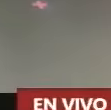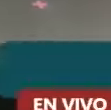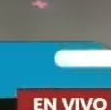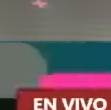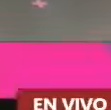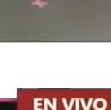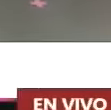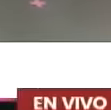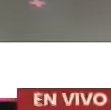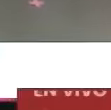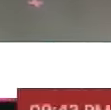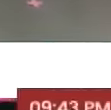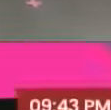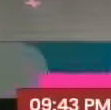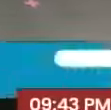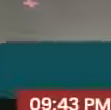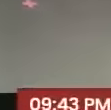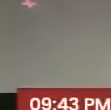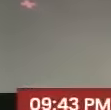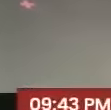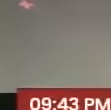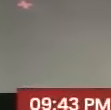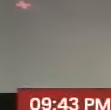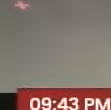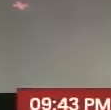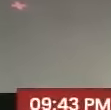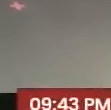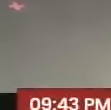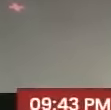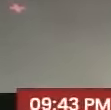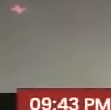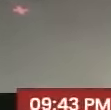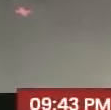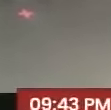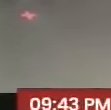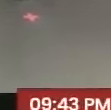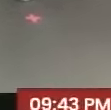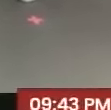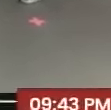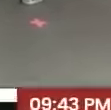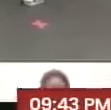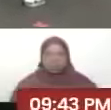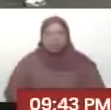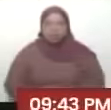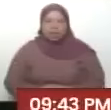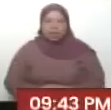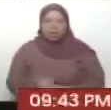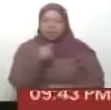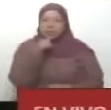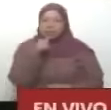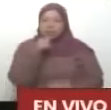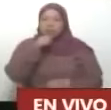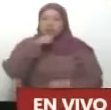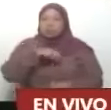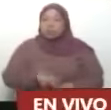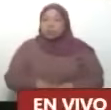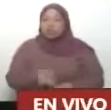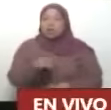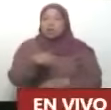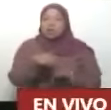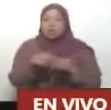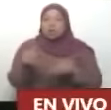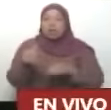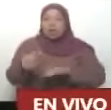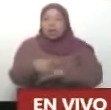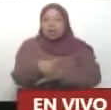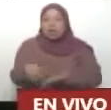conjunto con BTV. Y bueno, y viendo esta hermosa jornada de la cual, bueno, haciendo historia, y vivimos todos en la calle,